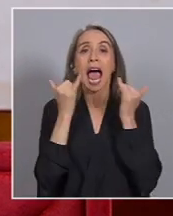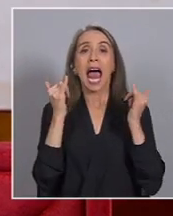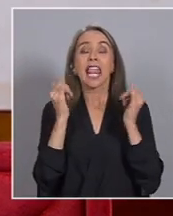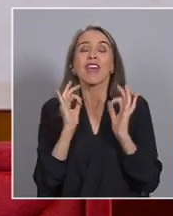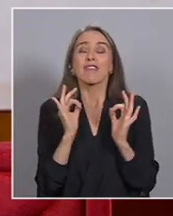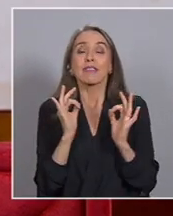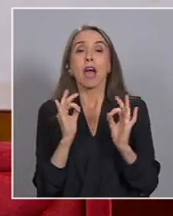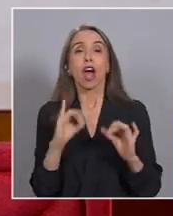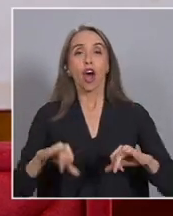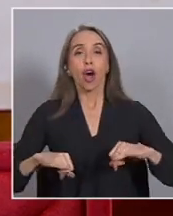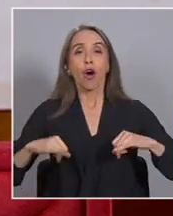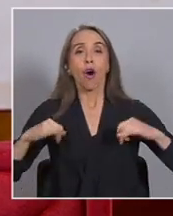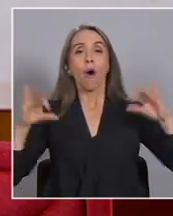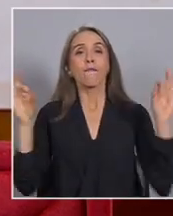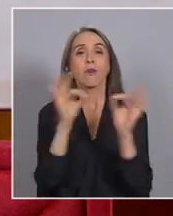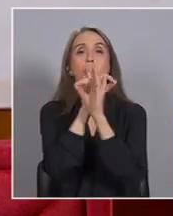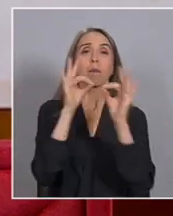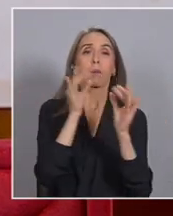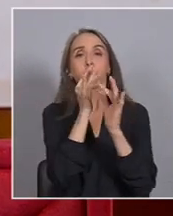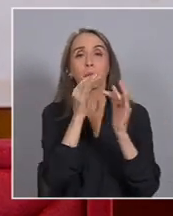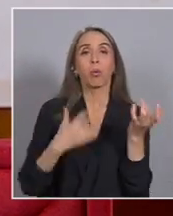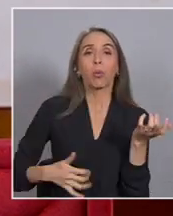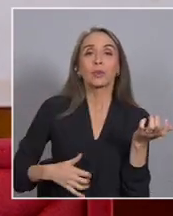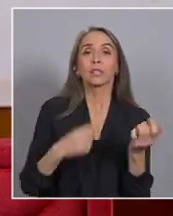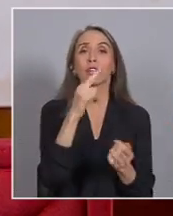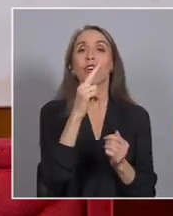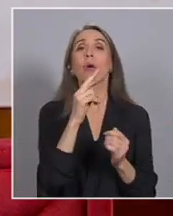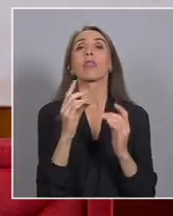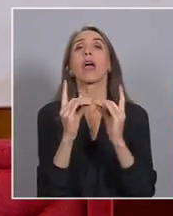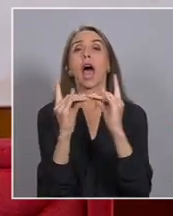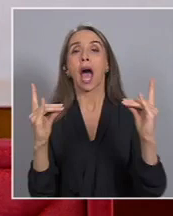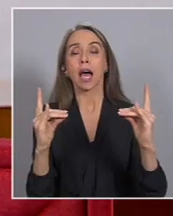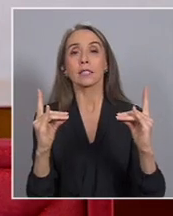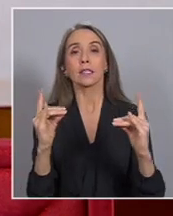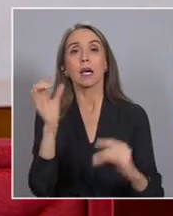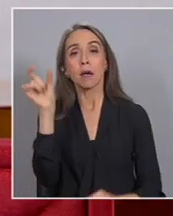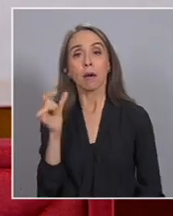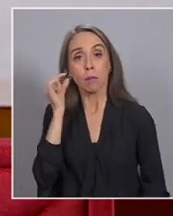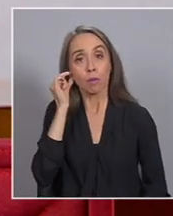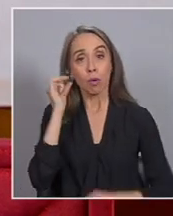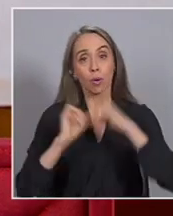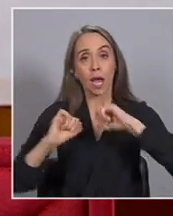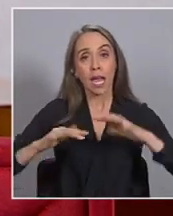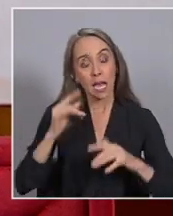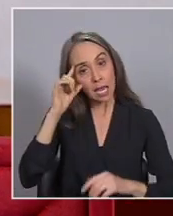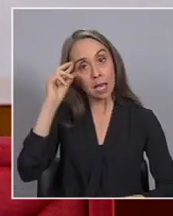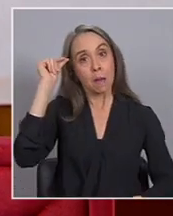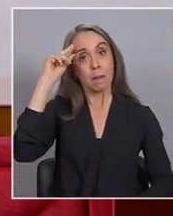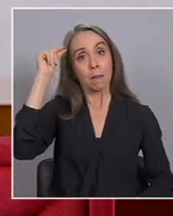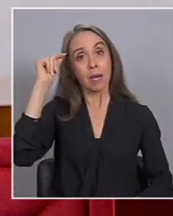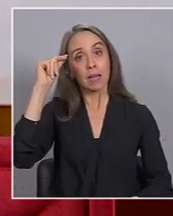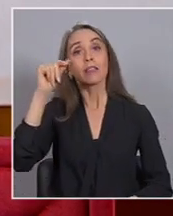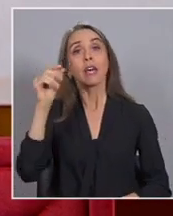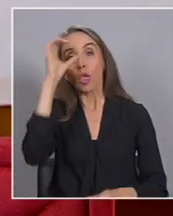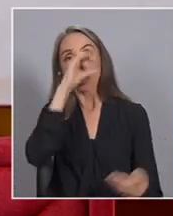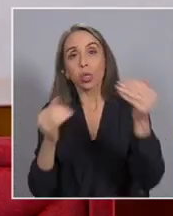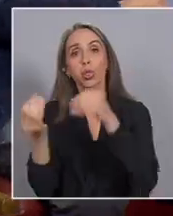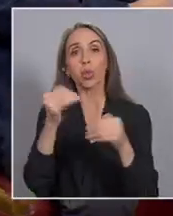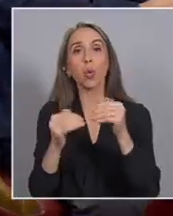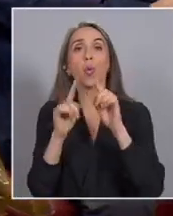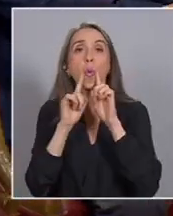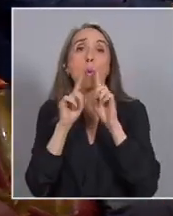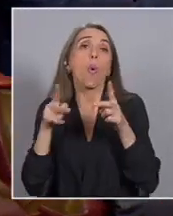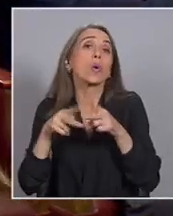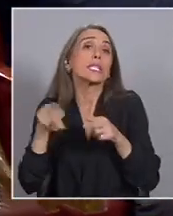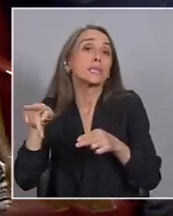Aysén, también la chispa de una emprendedora turística en Puerto Natales. Y el